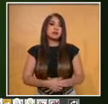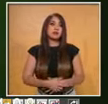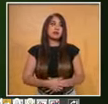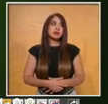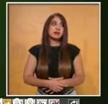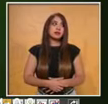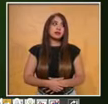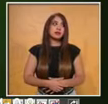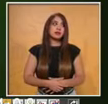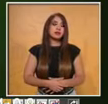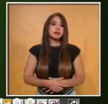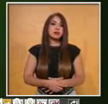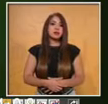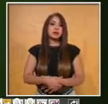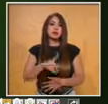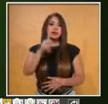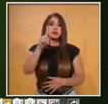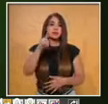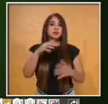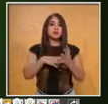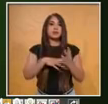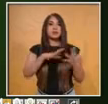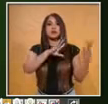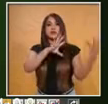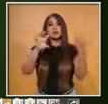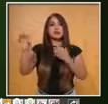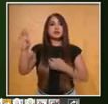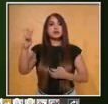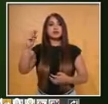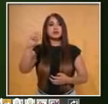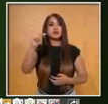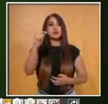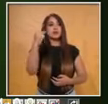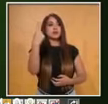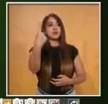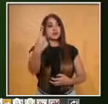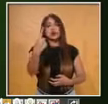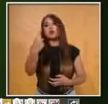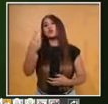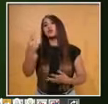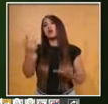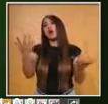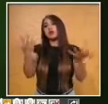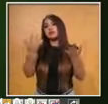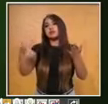1991 aparece el metro y luego en 1970 aparece el Aeropuerto Internacional de Monterrey. Ok,